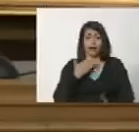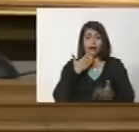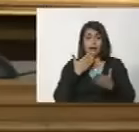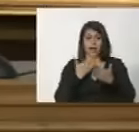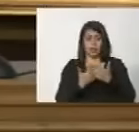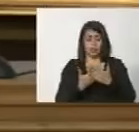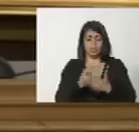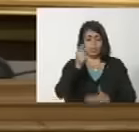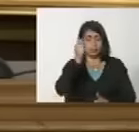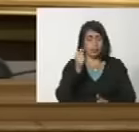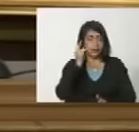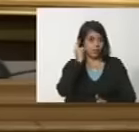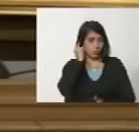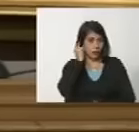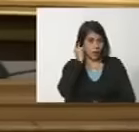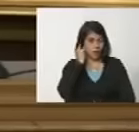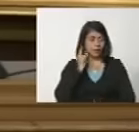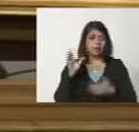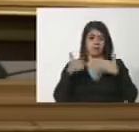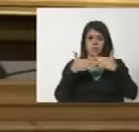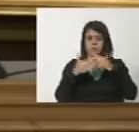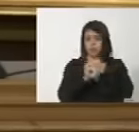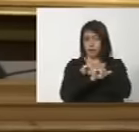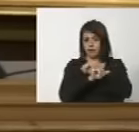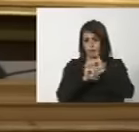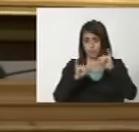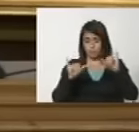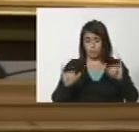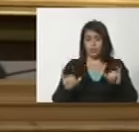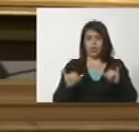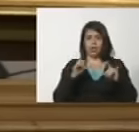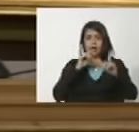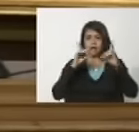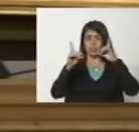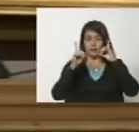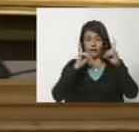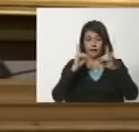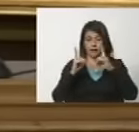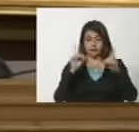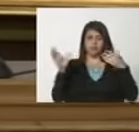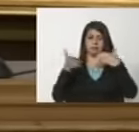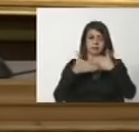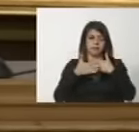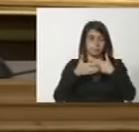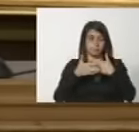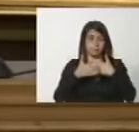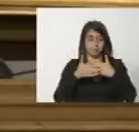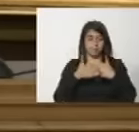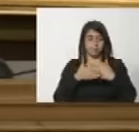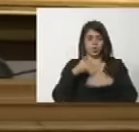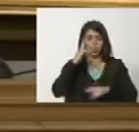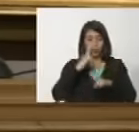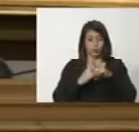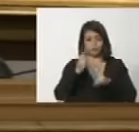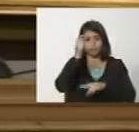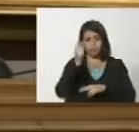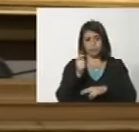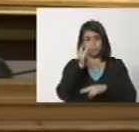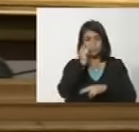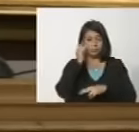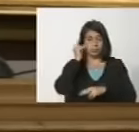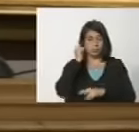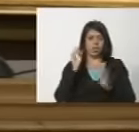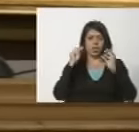Gracias, diputada Vanessa Montero. Se va a cerrar el debate. Se cierra. Las honorables diputadas y los